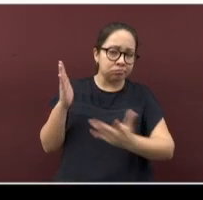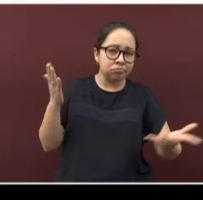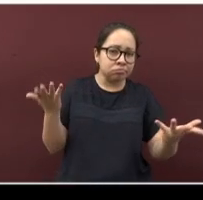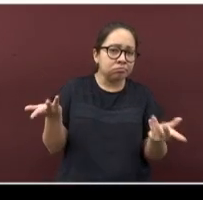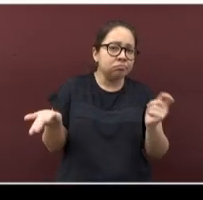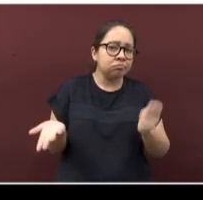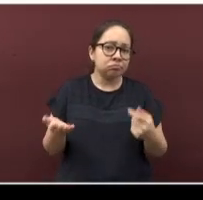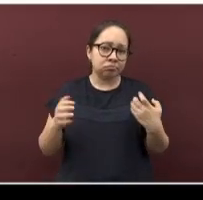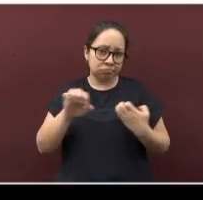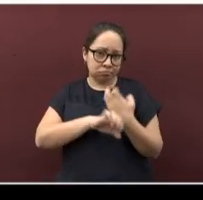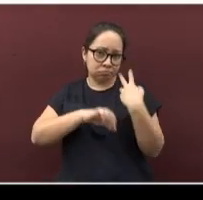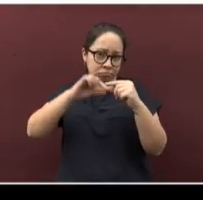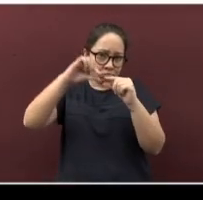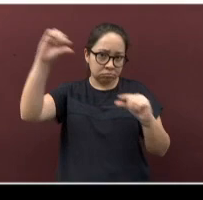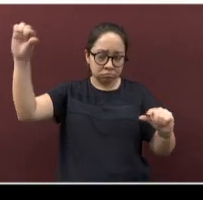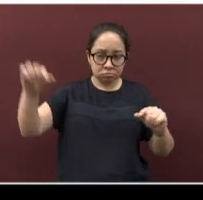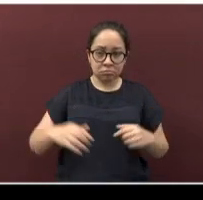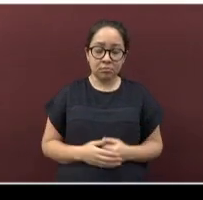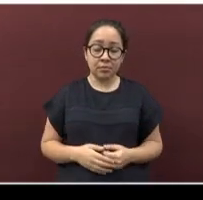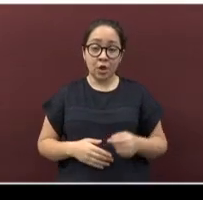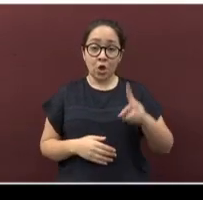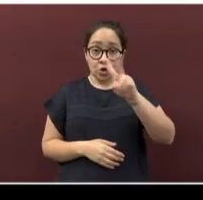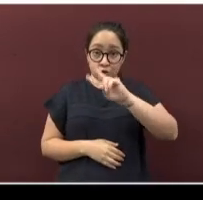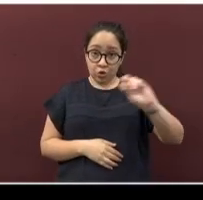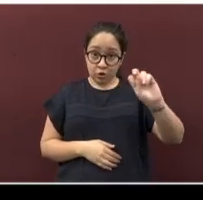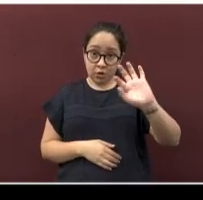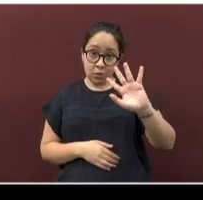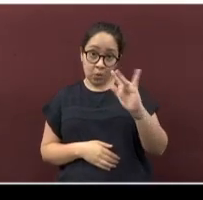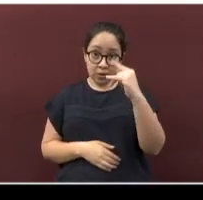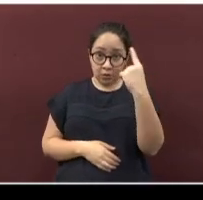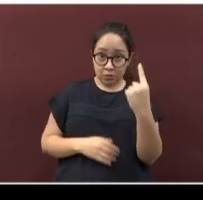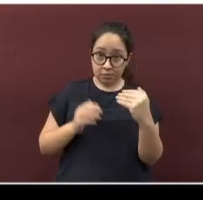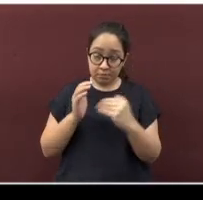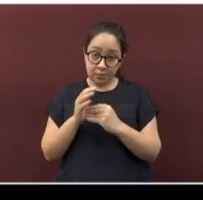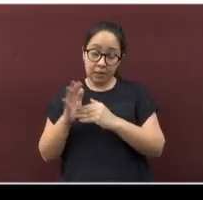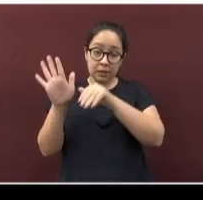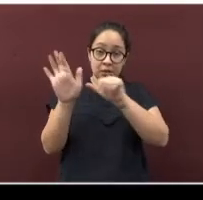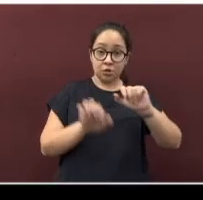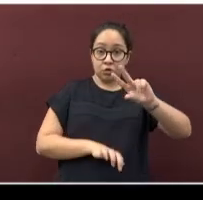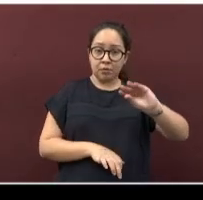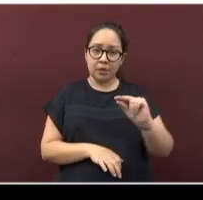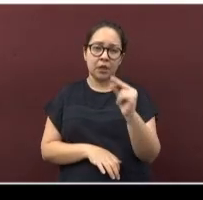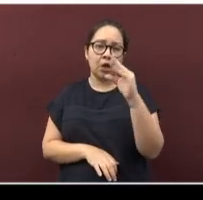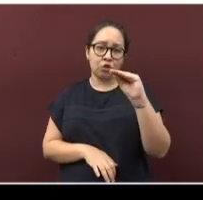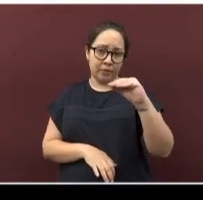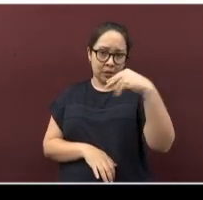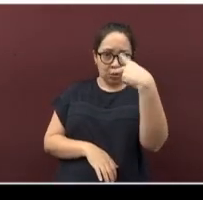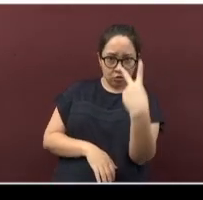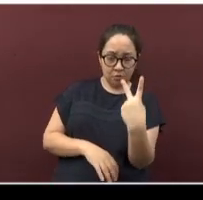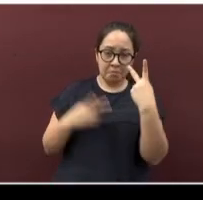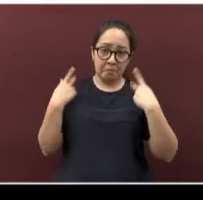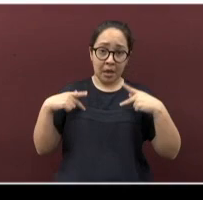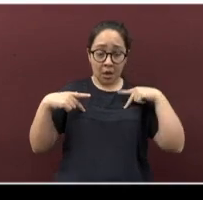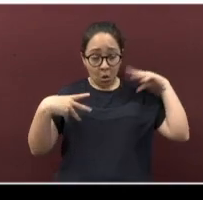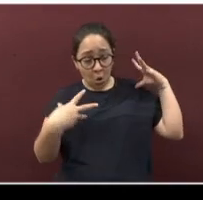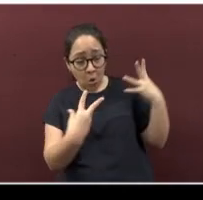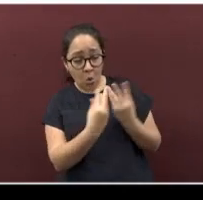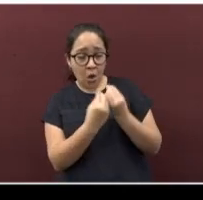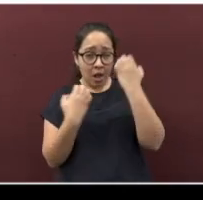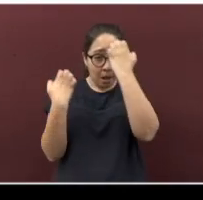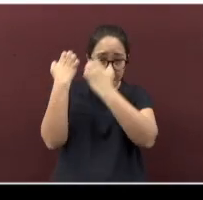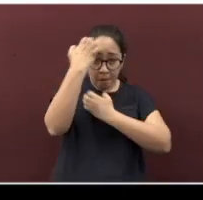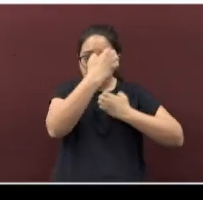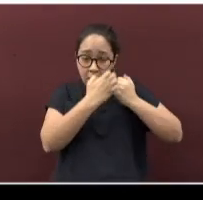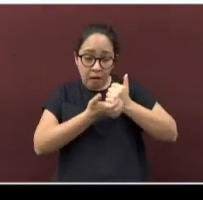suman 251 mil 692 los pacientes estudiados y atendidos